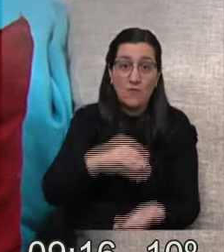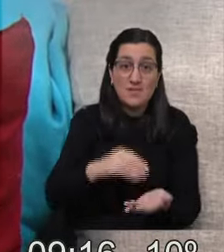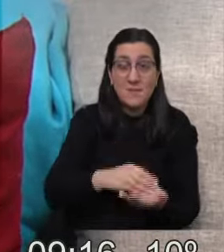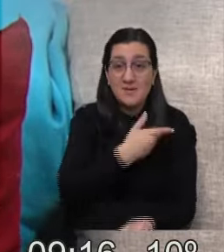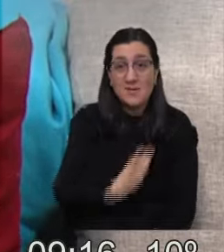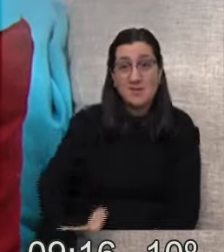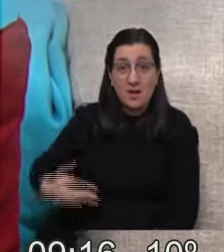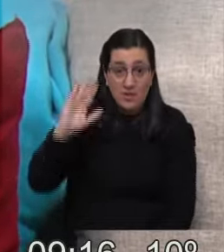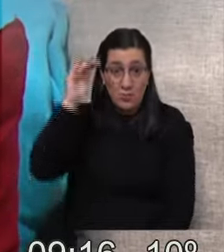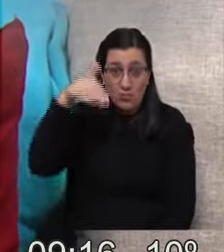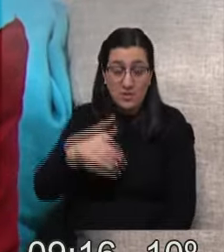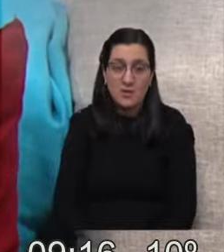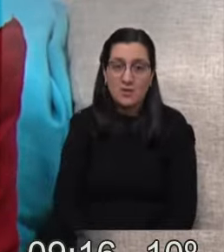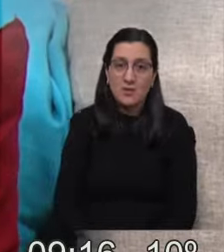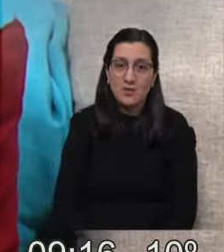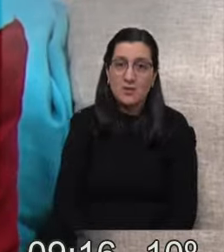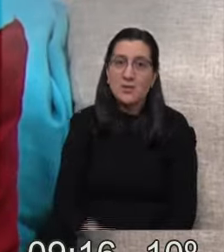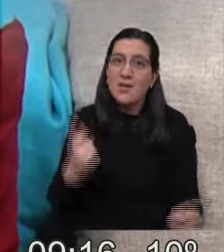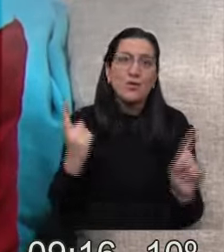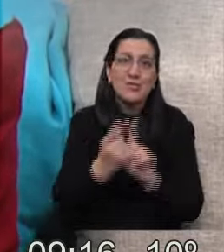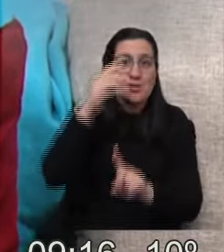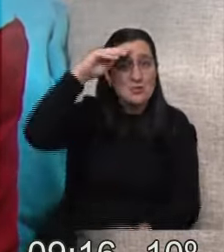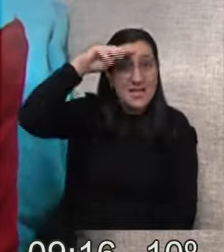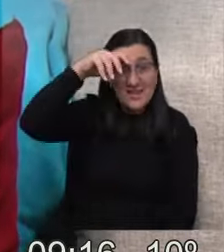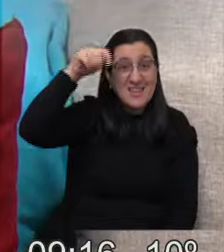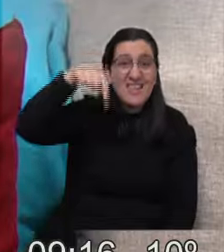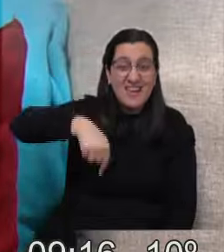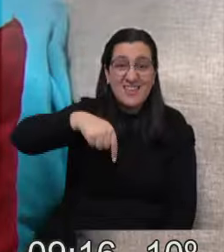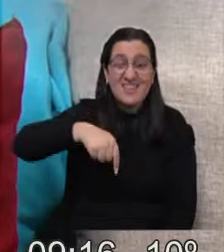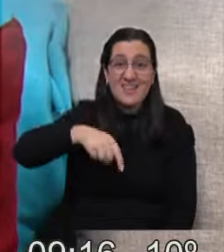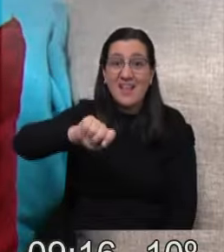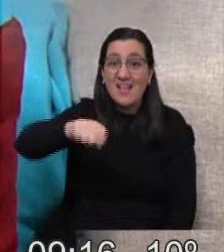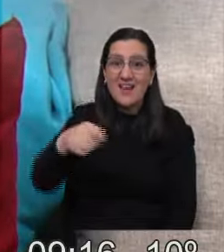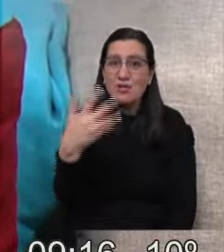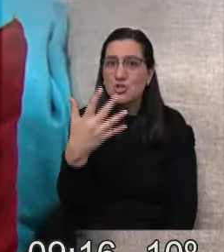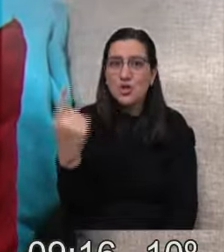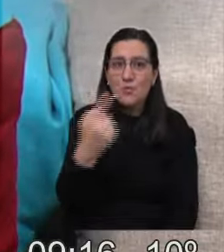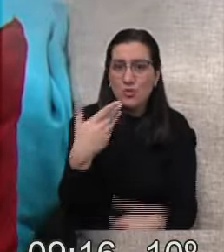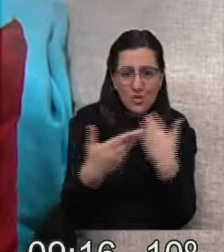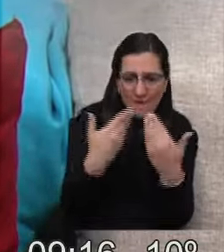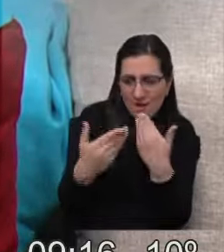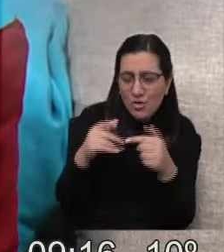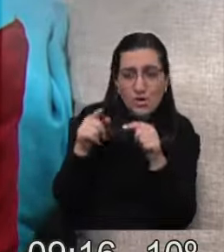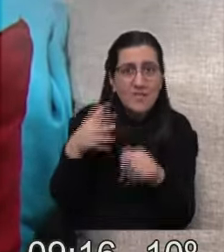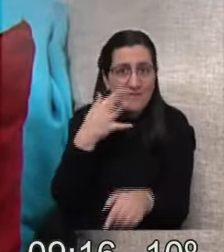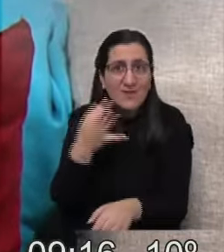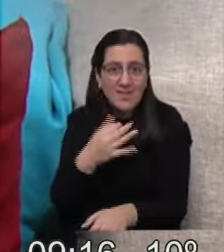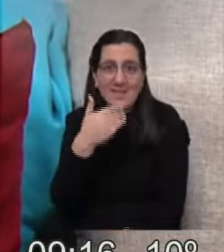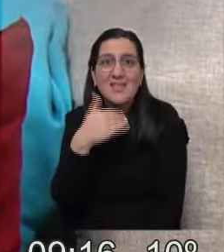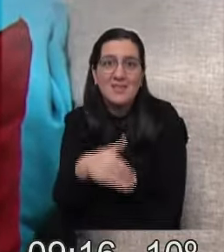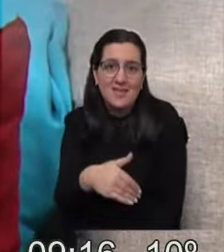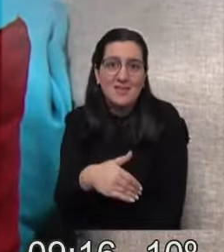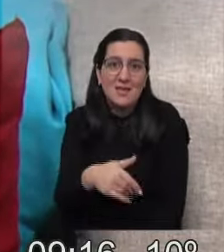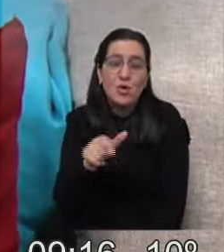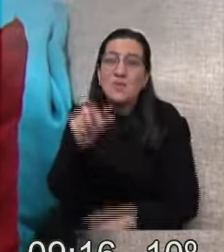República. Y encontrarse con Julio María Sanguinetti acá en un pasillo del canal y tener 5 minutos de conversación con él, uno de verdad entiende cómo